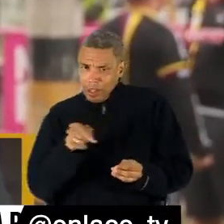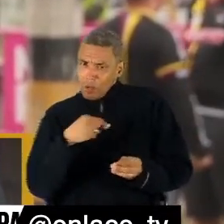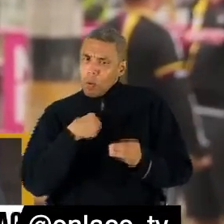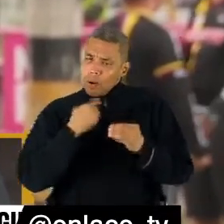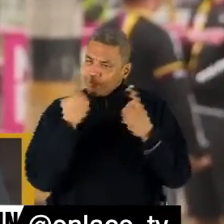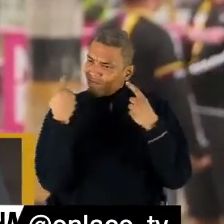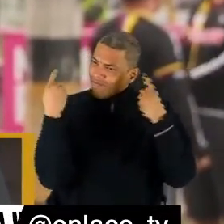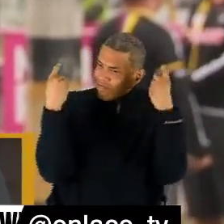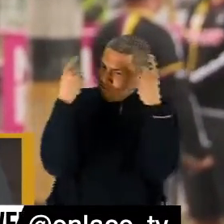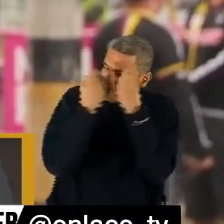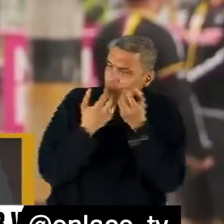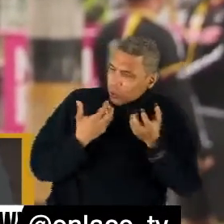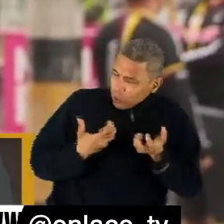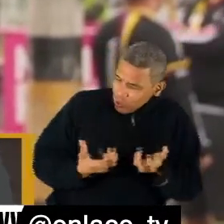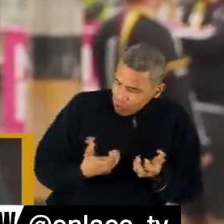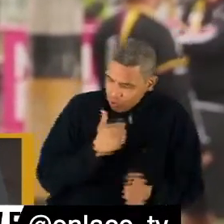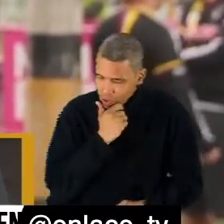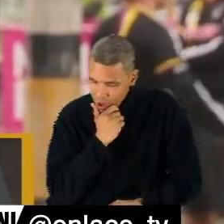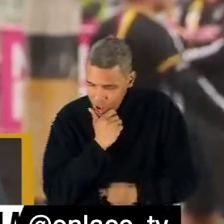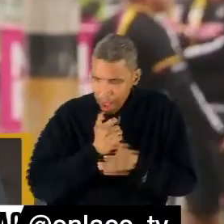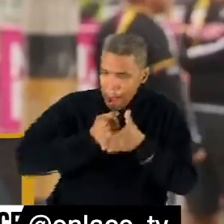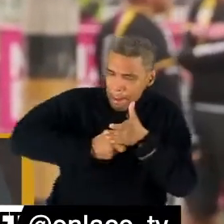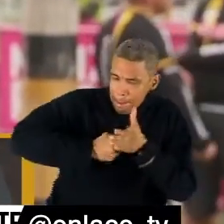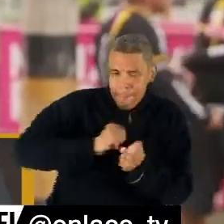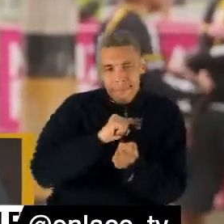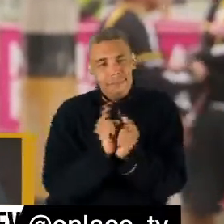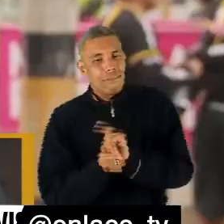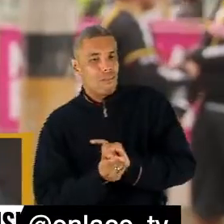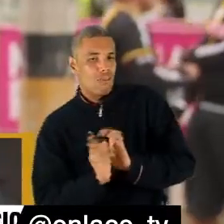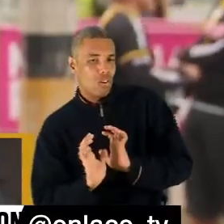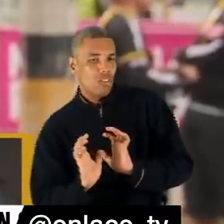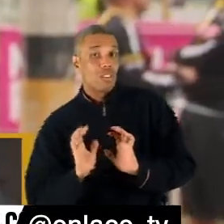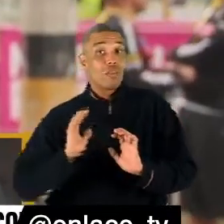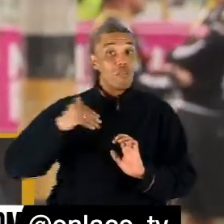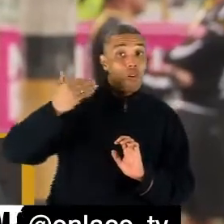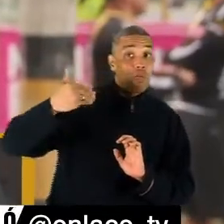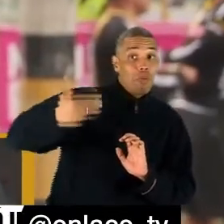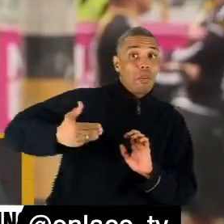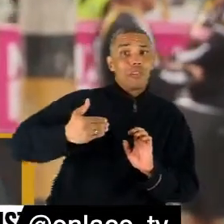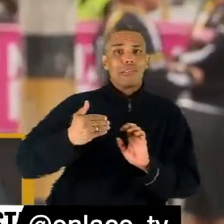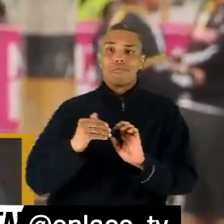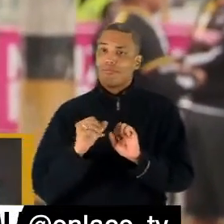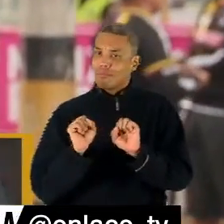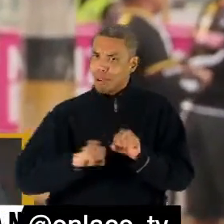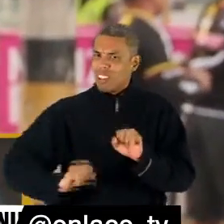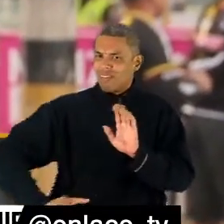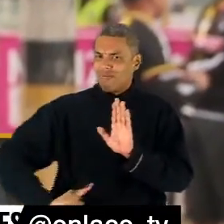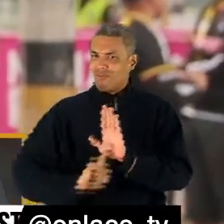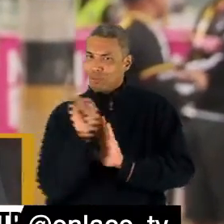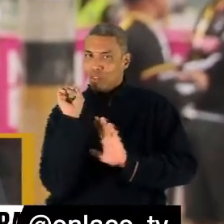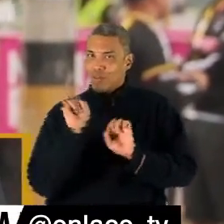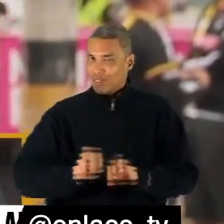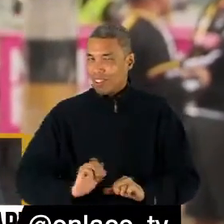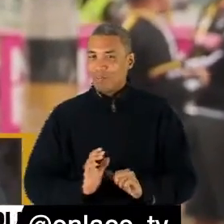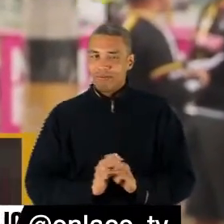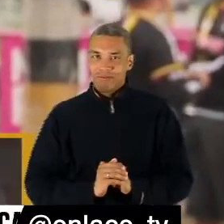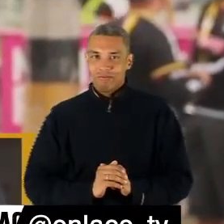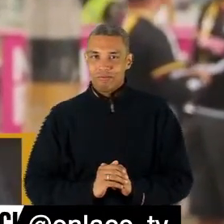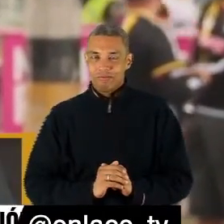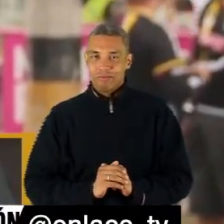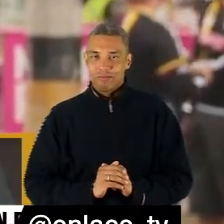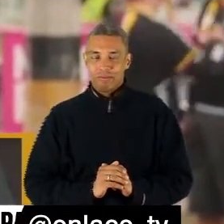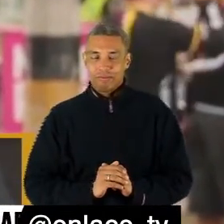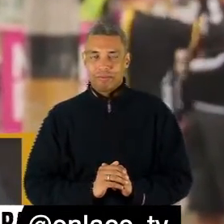para reflexionar. Y sabemos de que de esto saldrán cosas positivas para, no solamente para estos pilotos, sino para